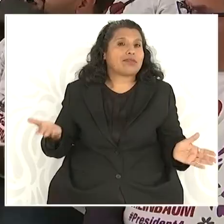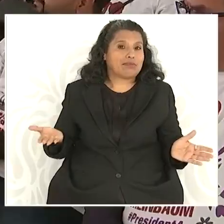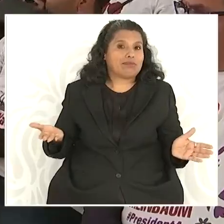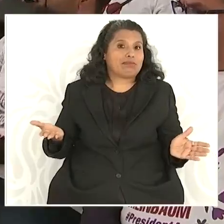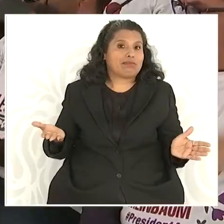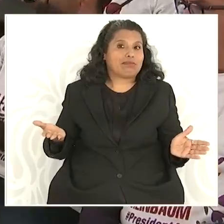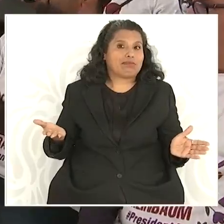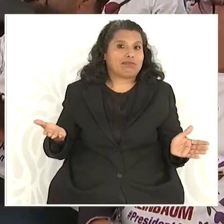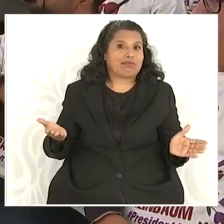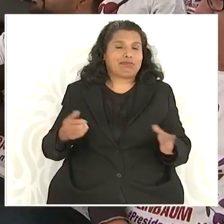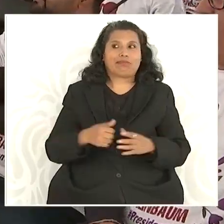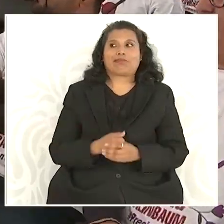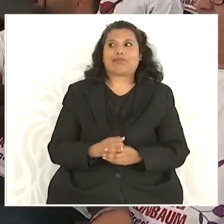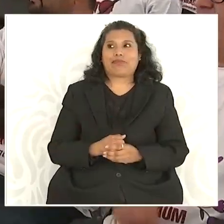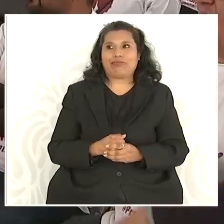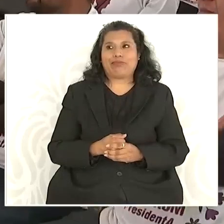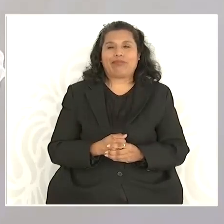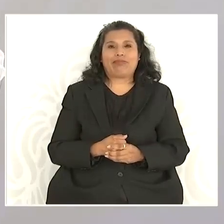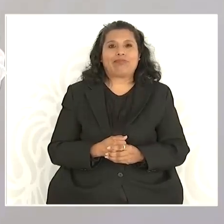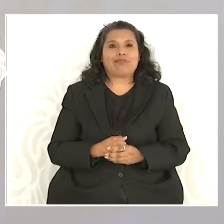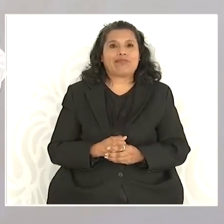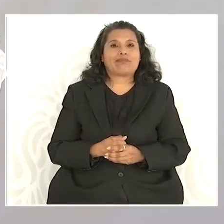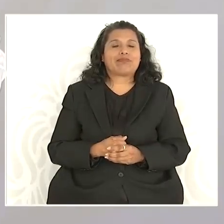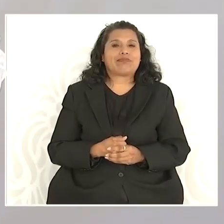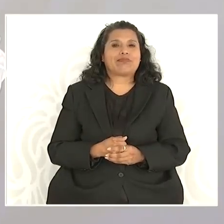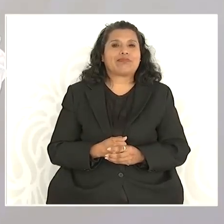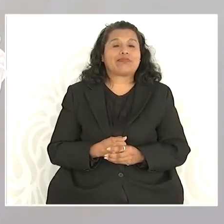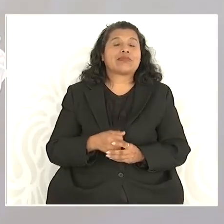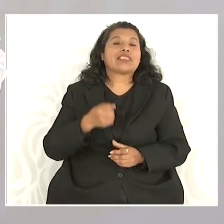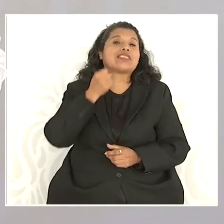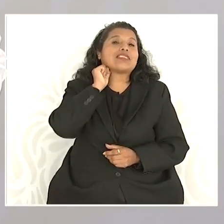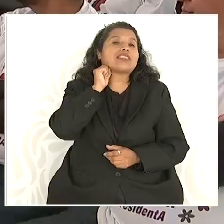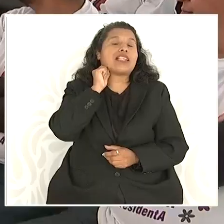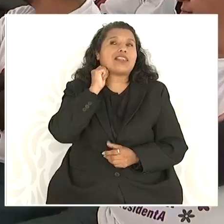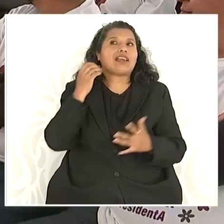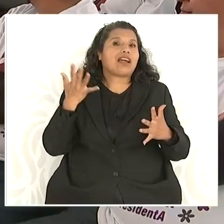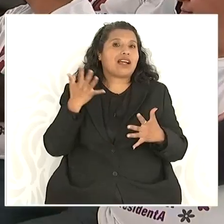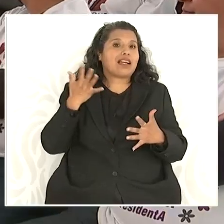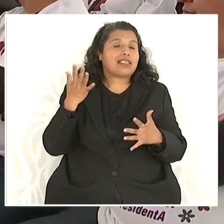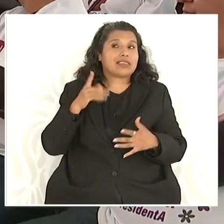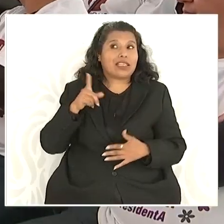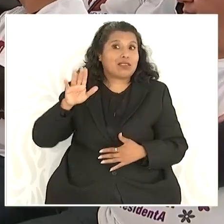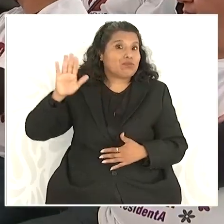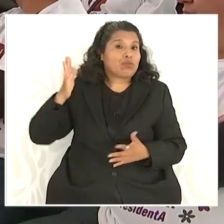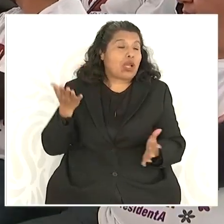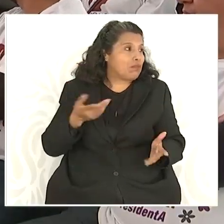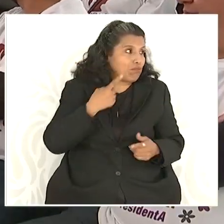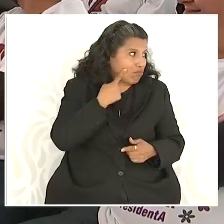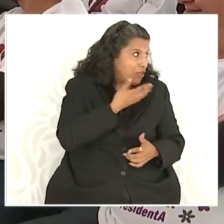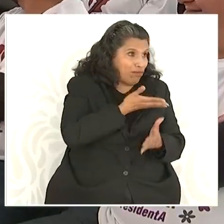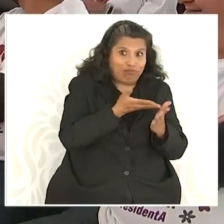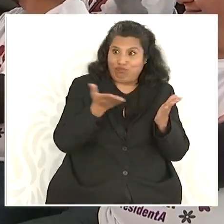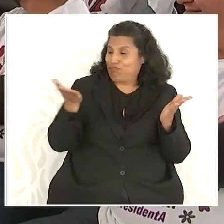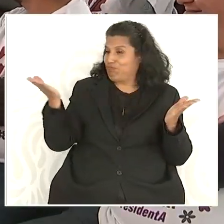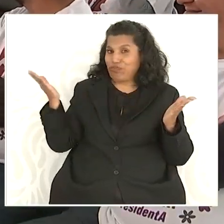Bájenla. Quien crea que debe ser el Senado. Abstención.